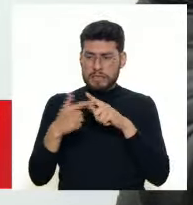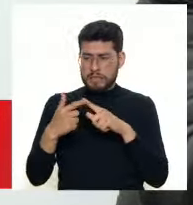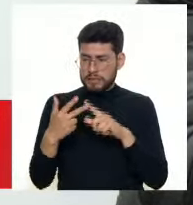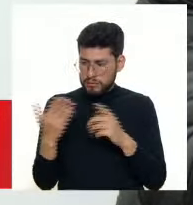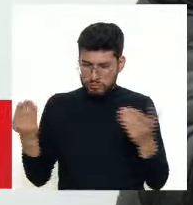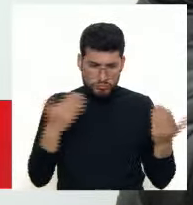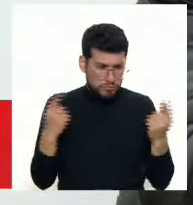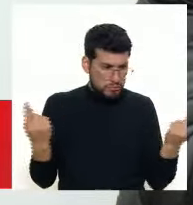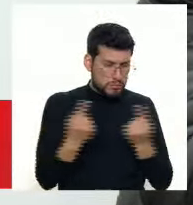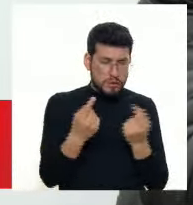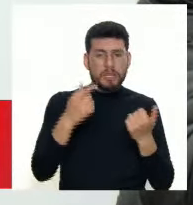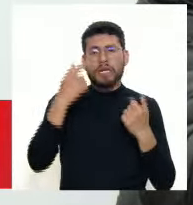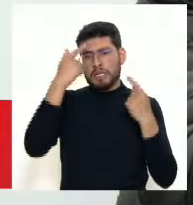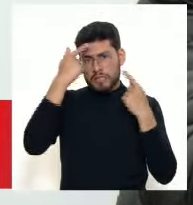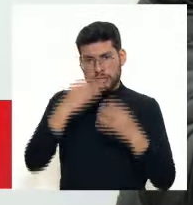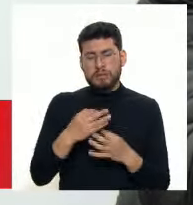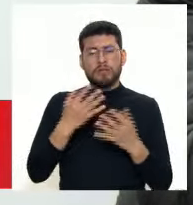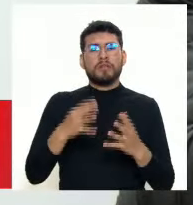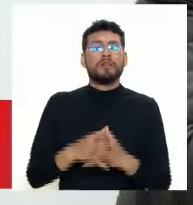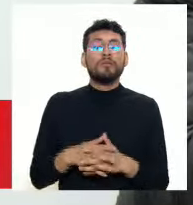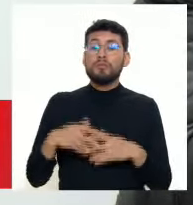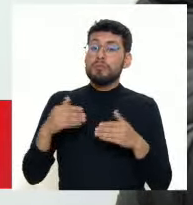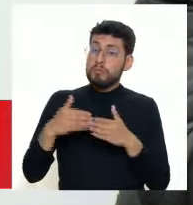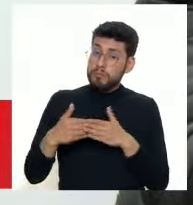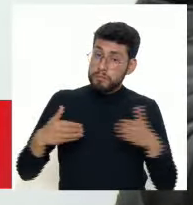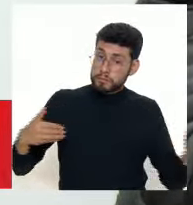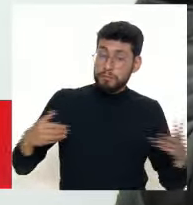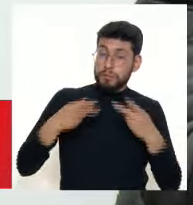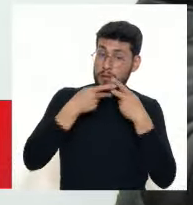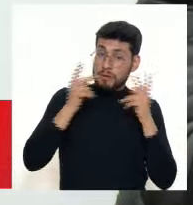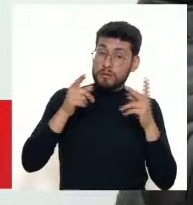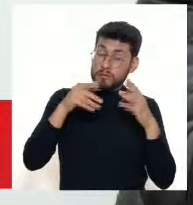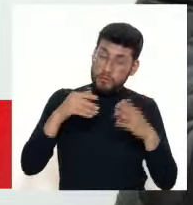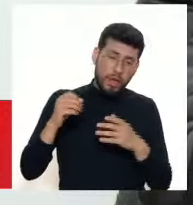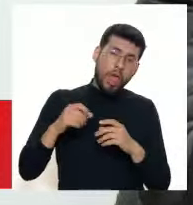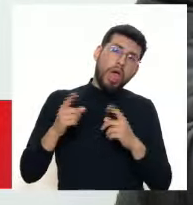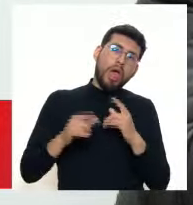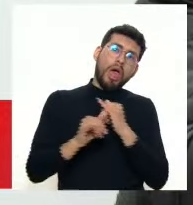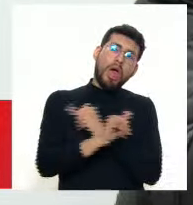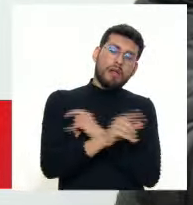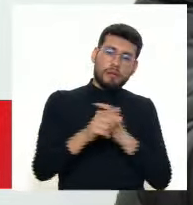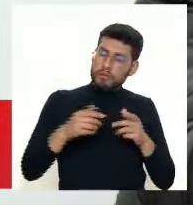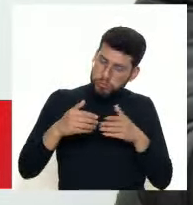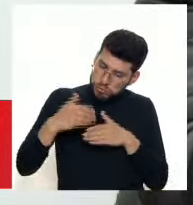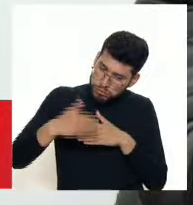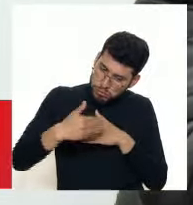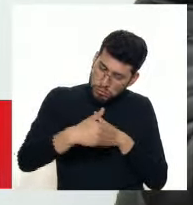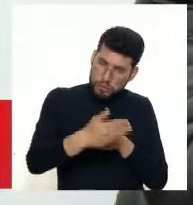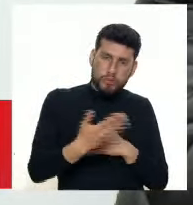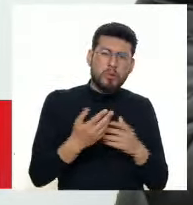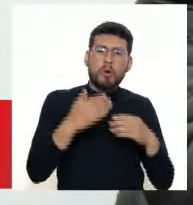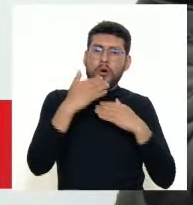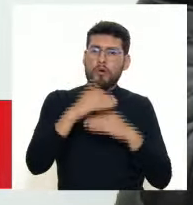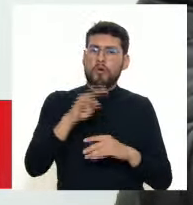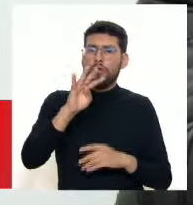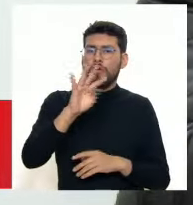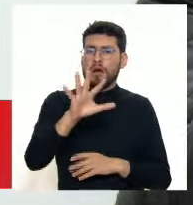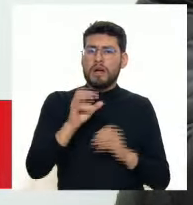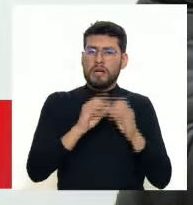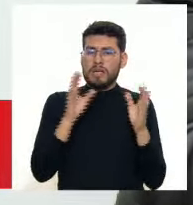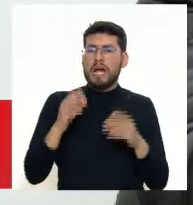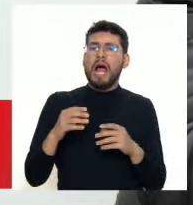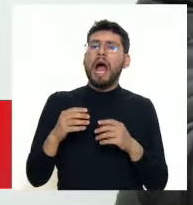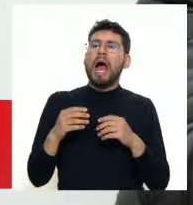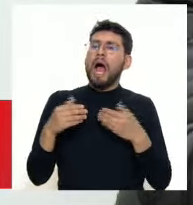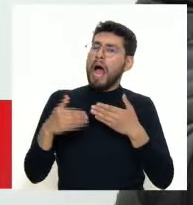ellos mismos han decidido que el plazo, para que no sea un diálogo eterno, el plazo va a ser de 45 días